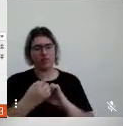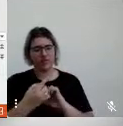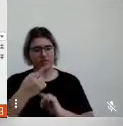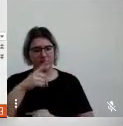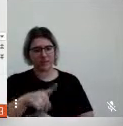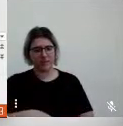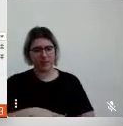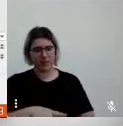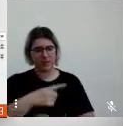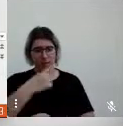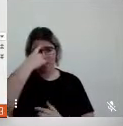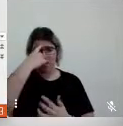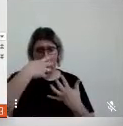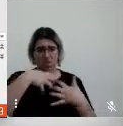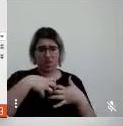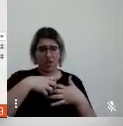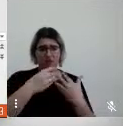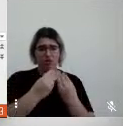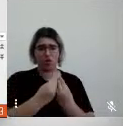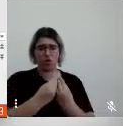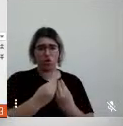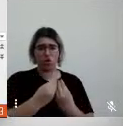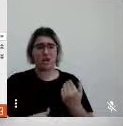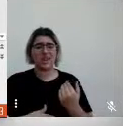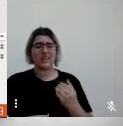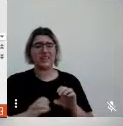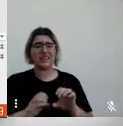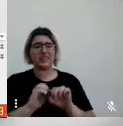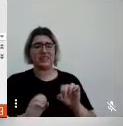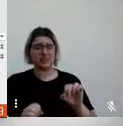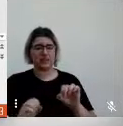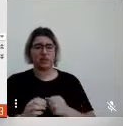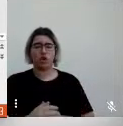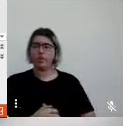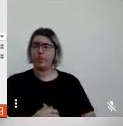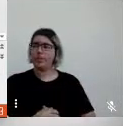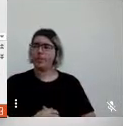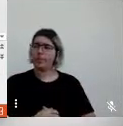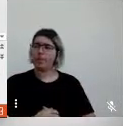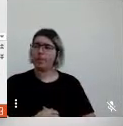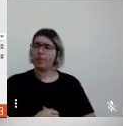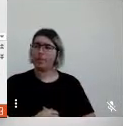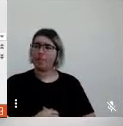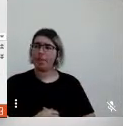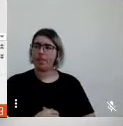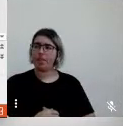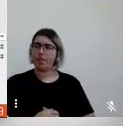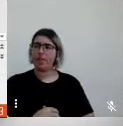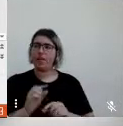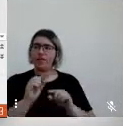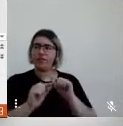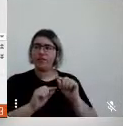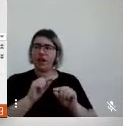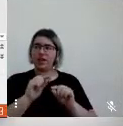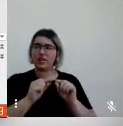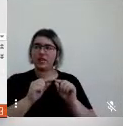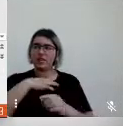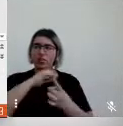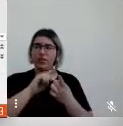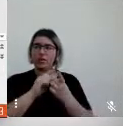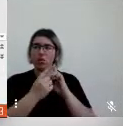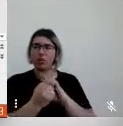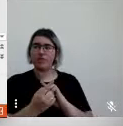el intestino y el intestino conecta con nuestro cerebro. Las bacterias van a ser capaces de modificar nuestra conducta e incluso